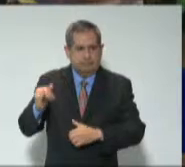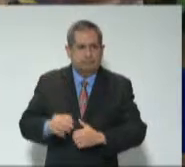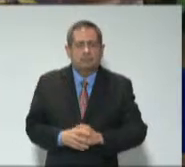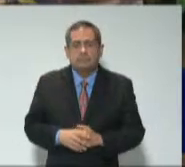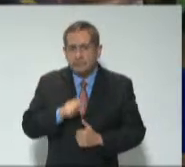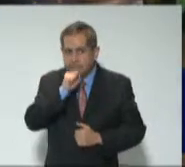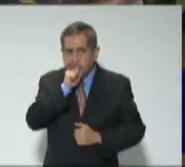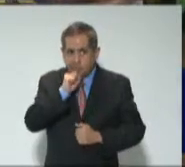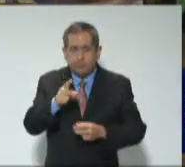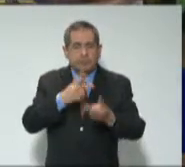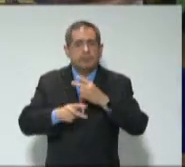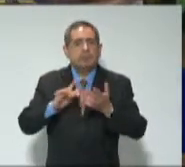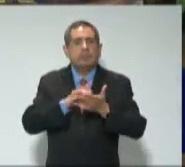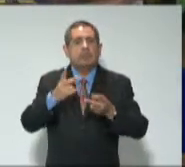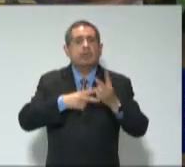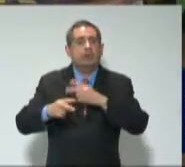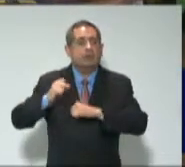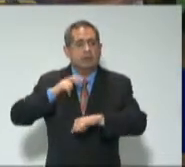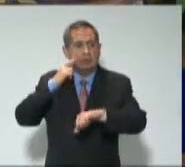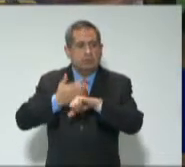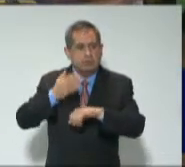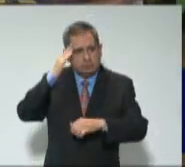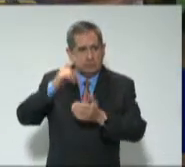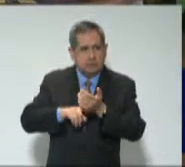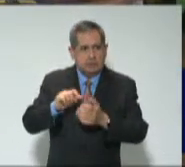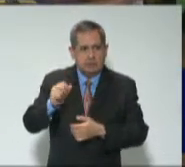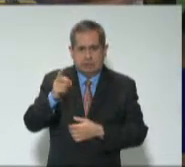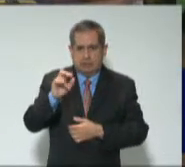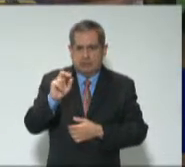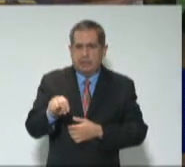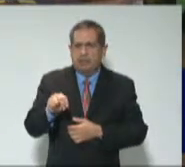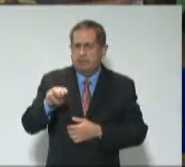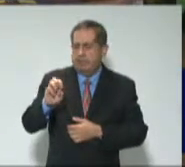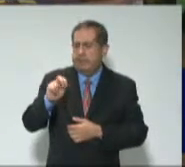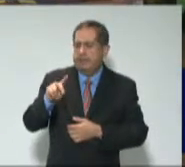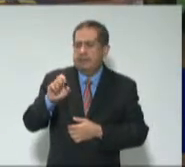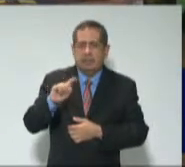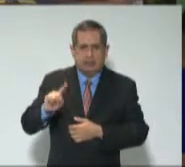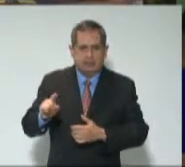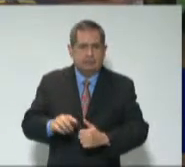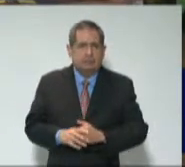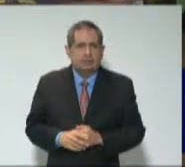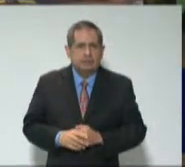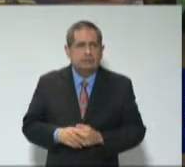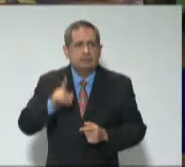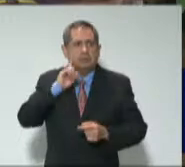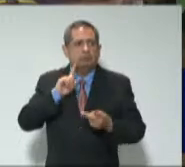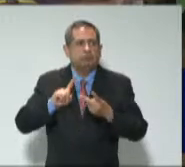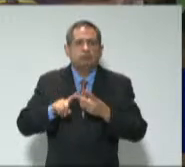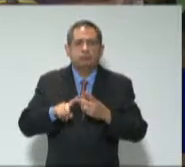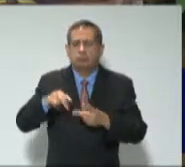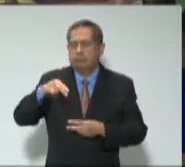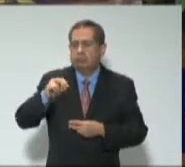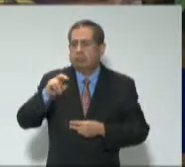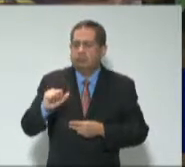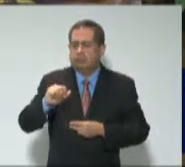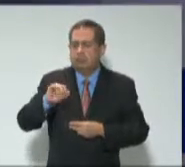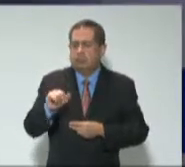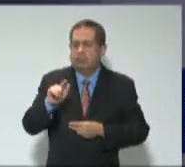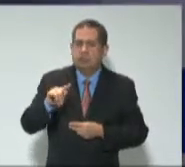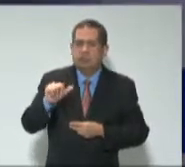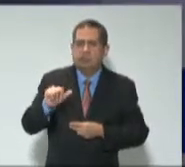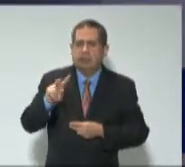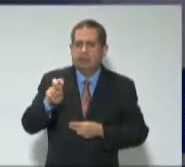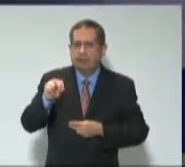también la presencia del comisionado adc MZ comisionada Norma Julieta del